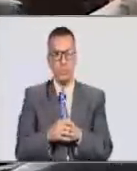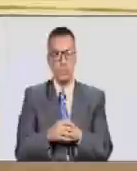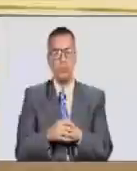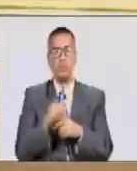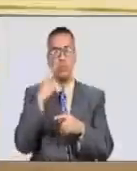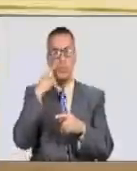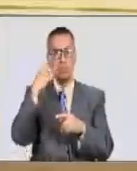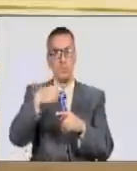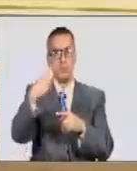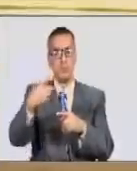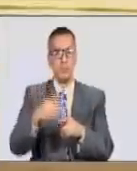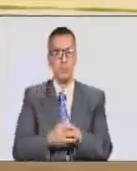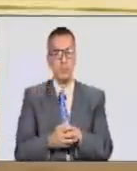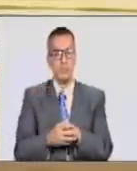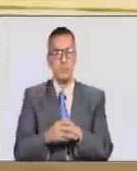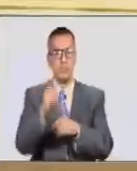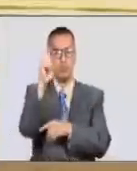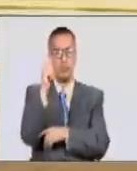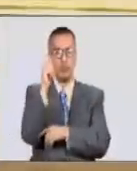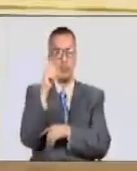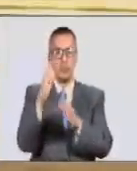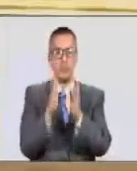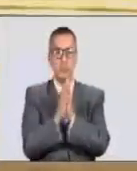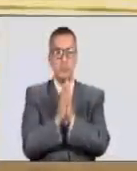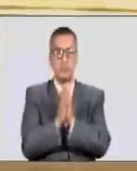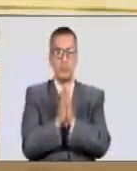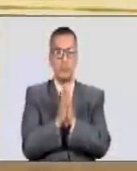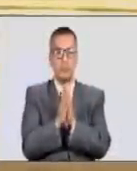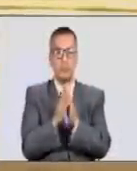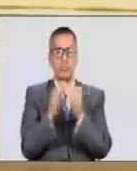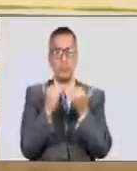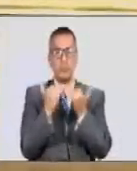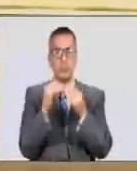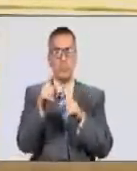En consideración. Ya va, diputado, vamos a votar primero y después se van.